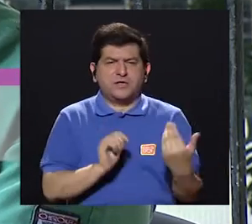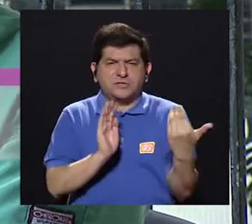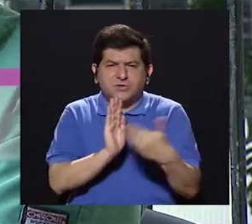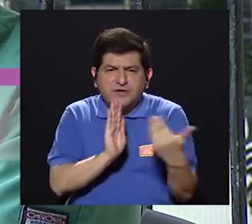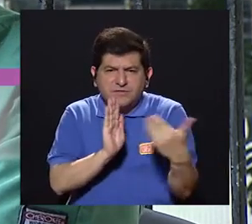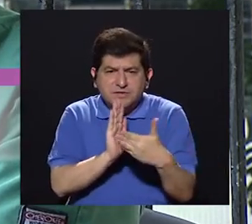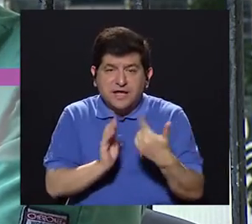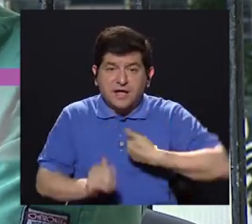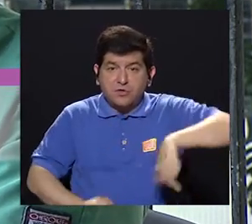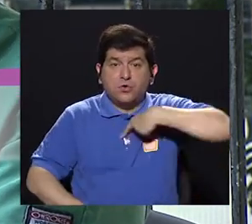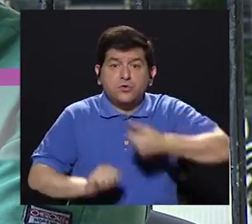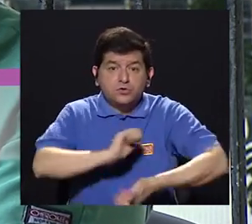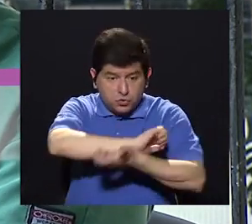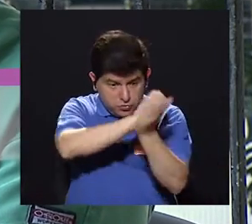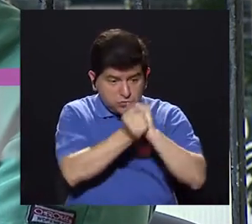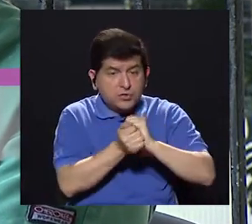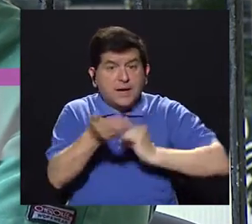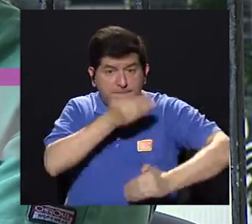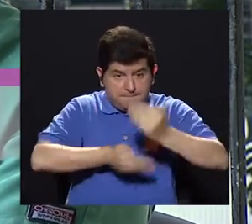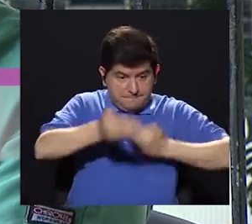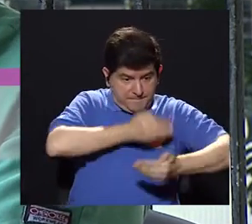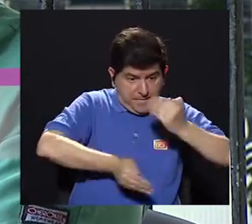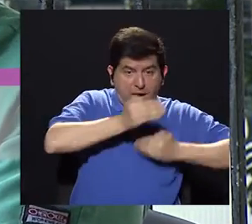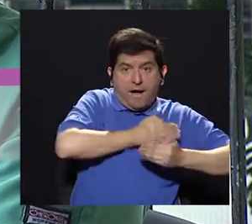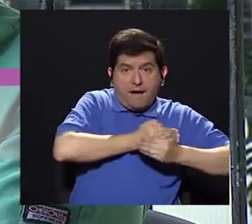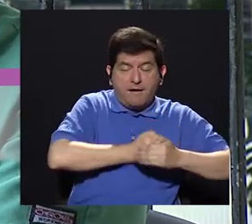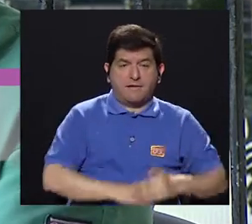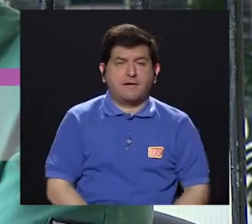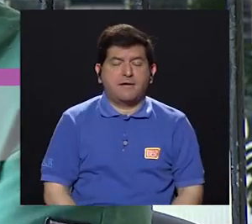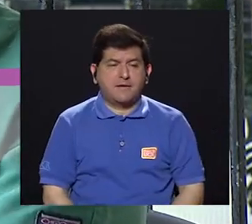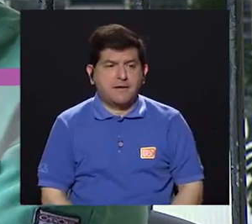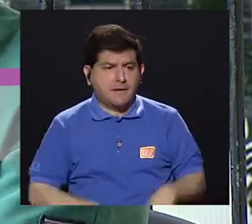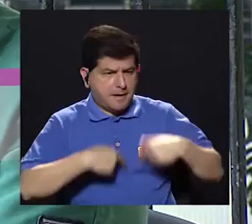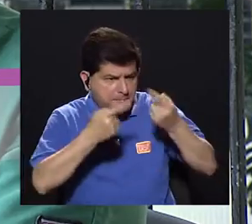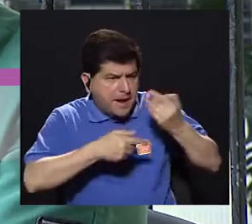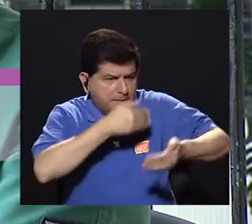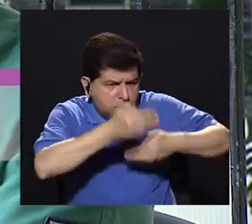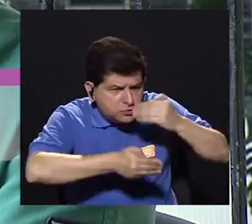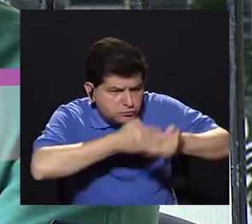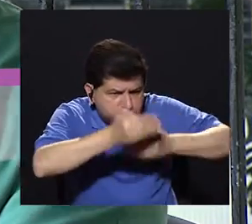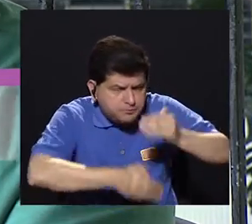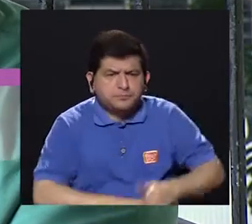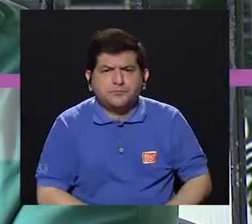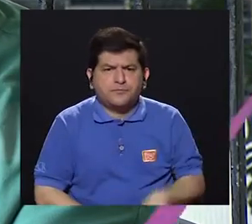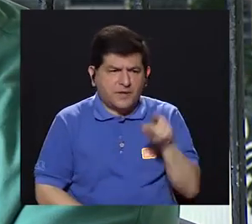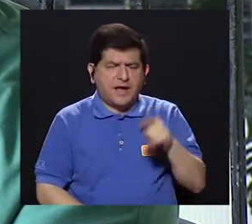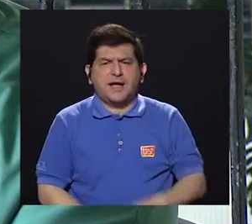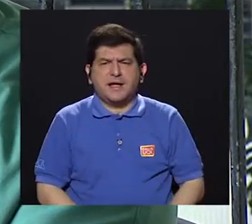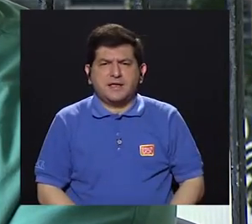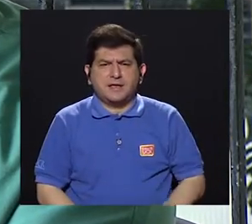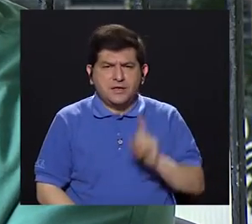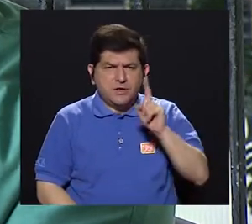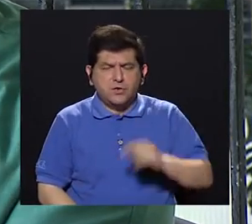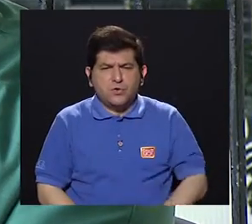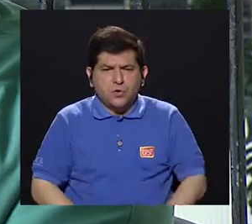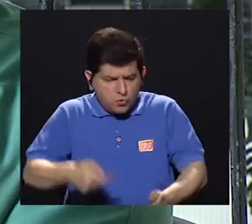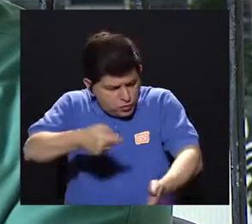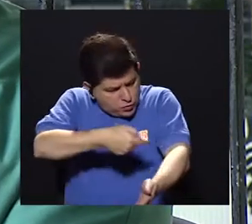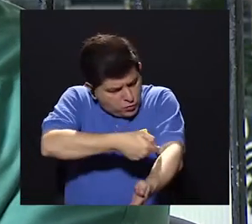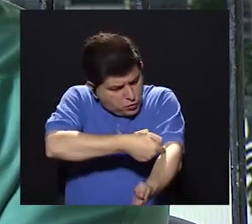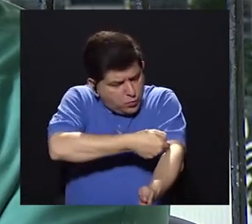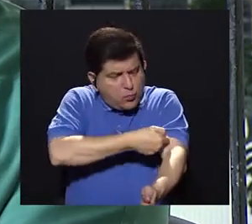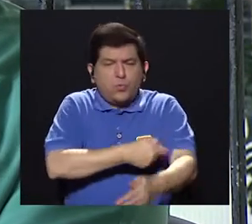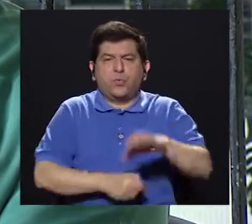nosotros podemos revertirlo. Nosotros lo llevamos al lugar donde nosotros hacemos esos procedimientos, metemos un catéter por medio de la